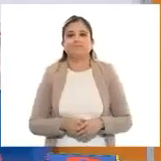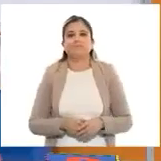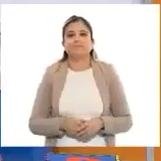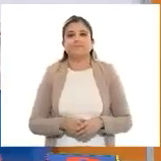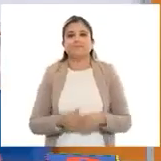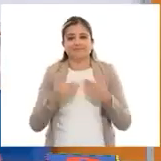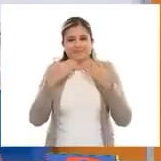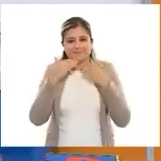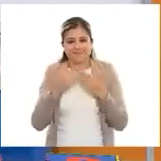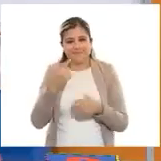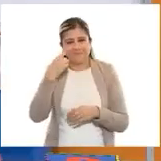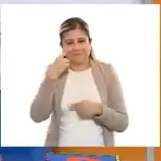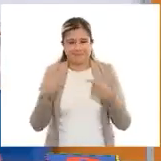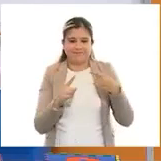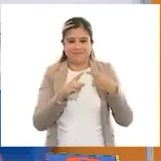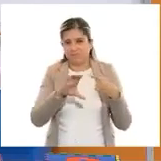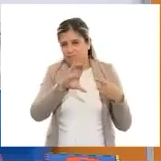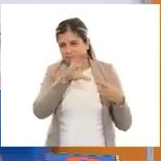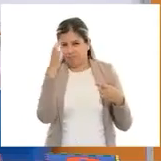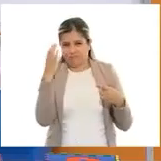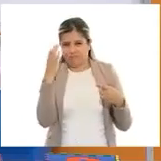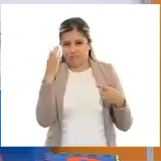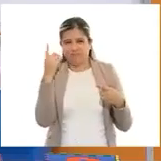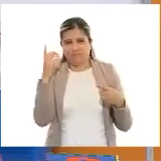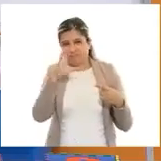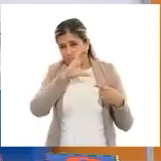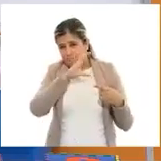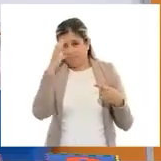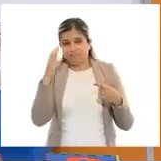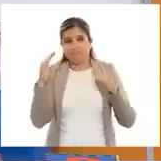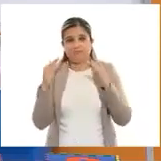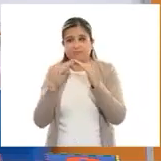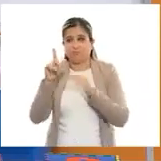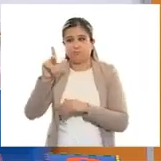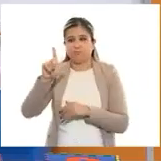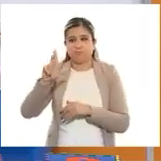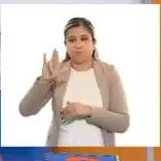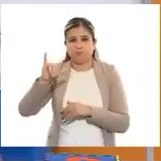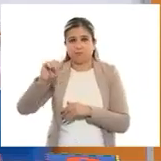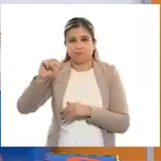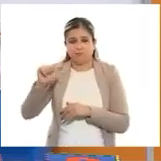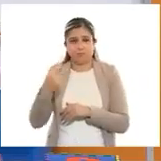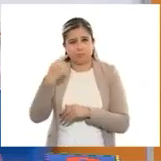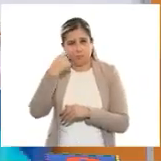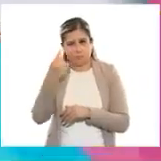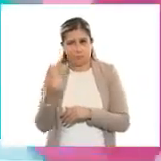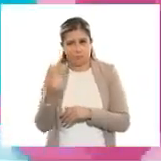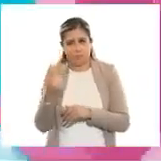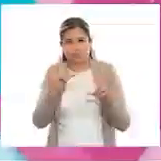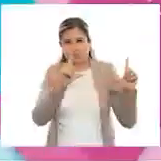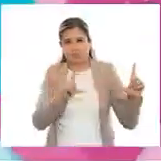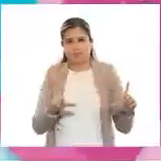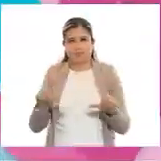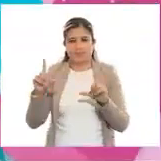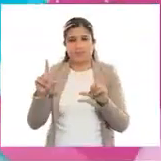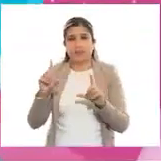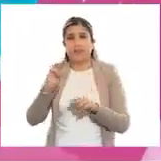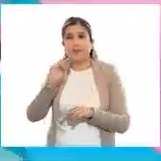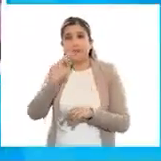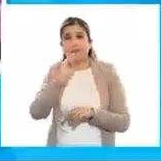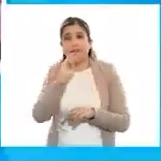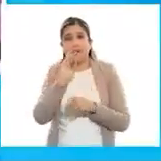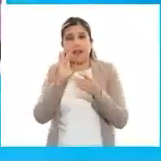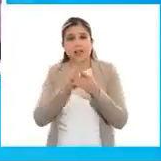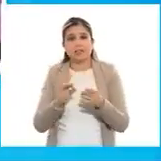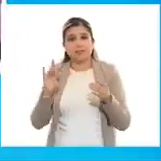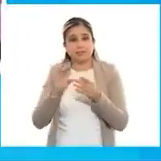ver la primera foto. Dice: en la casa de Luisa pudimos observar lo siguiente. Su mamá menciona